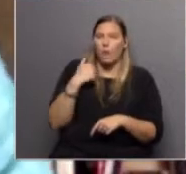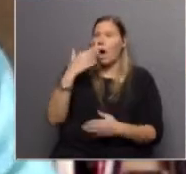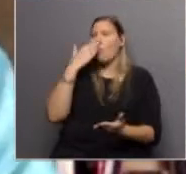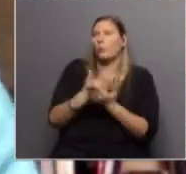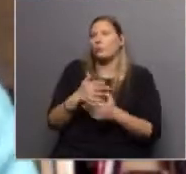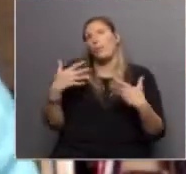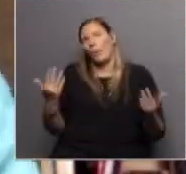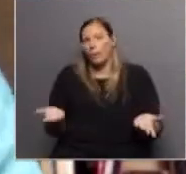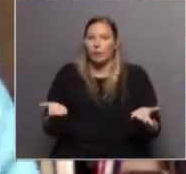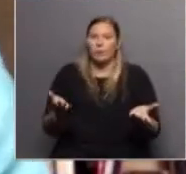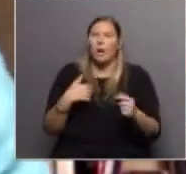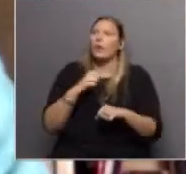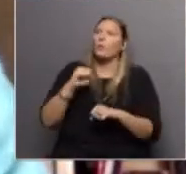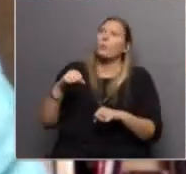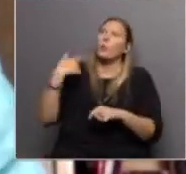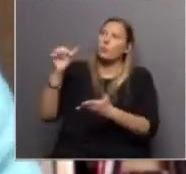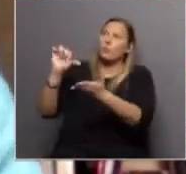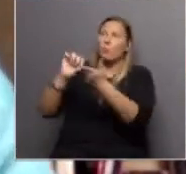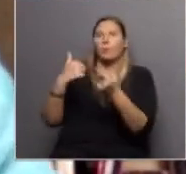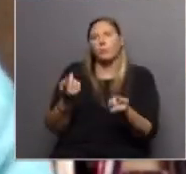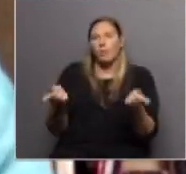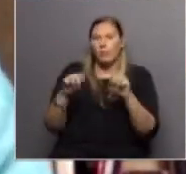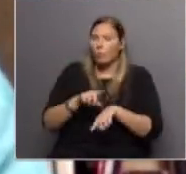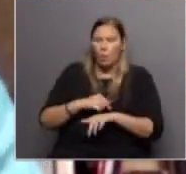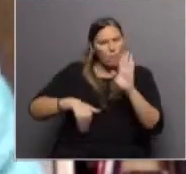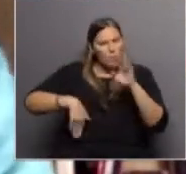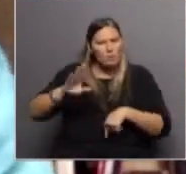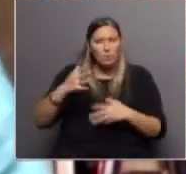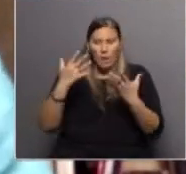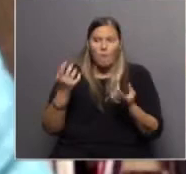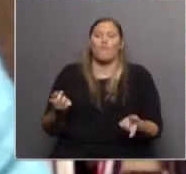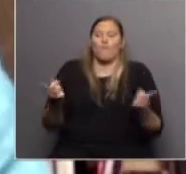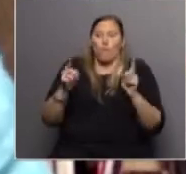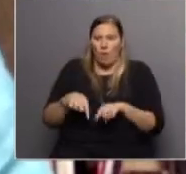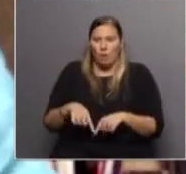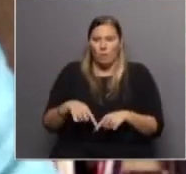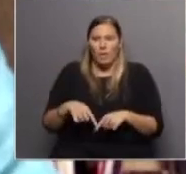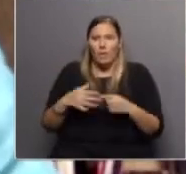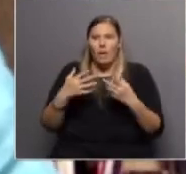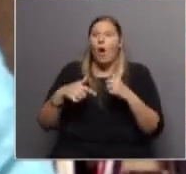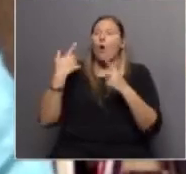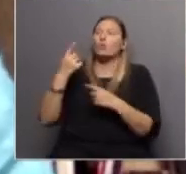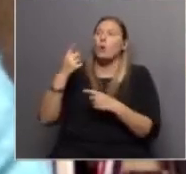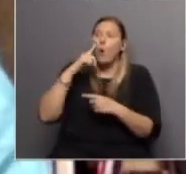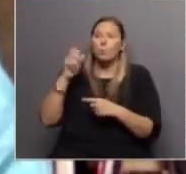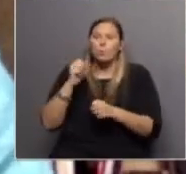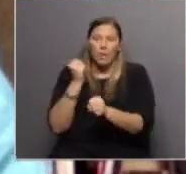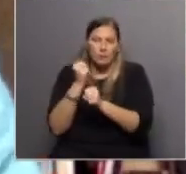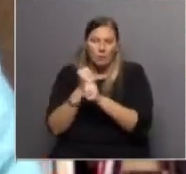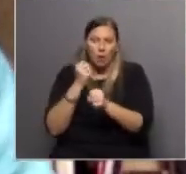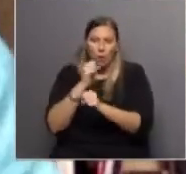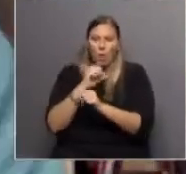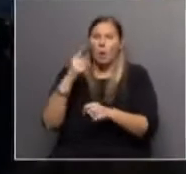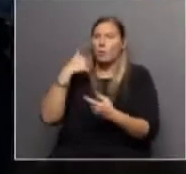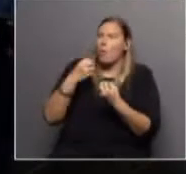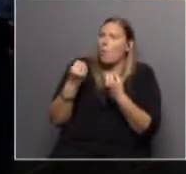última, y no es que, bueno, no me salió esto allá, entonces no, al revés, la mayoría que volvemos con ofertas de otros lugares donde todo el mundo te dice, pero